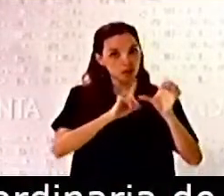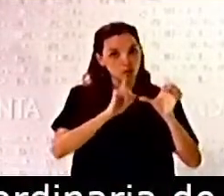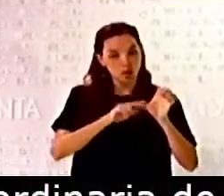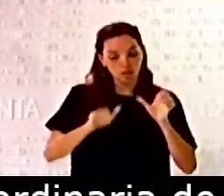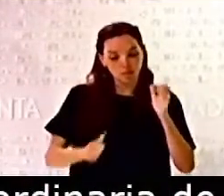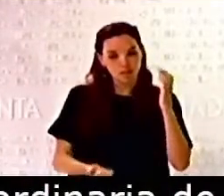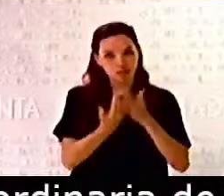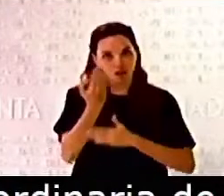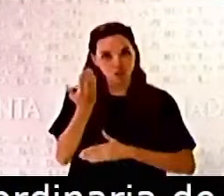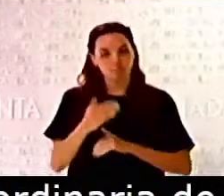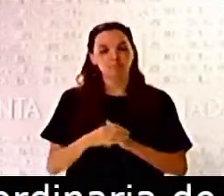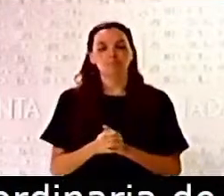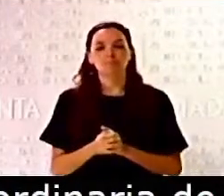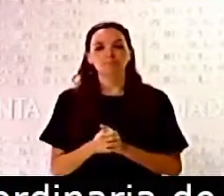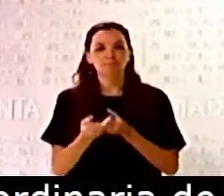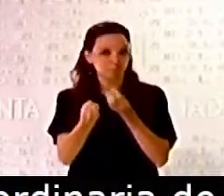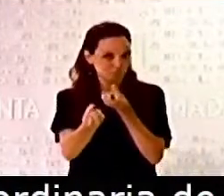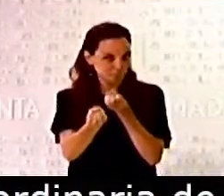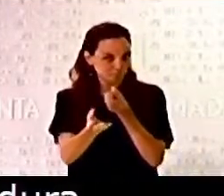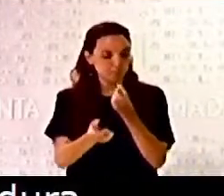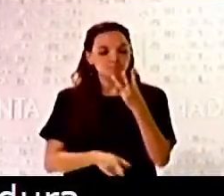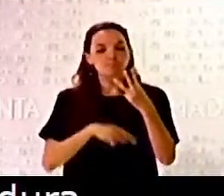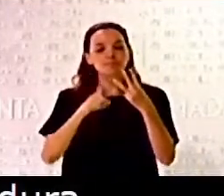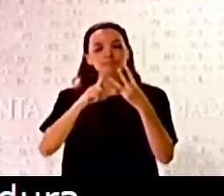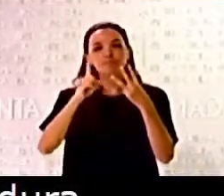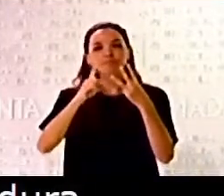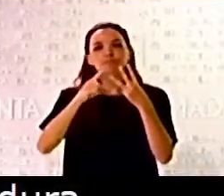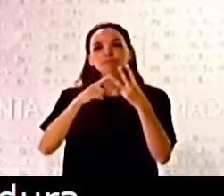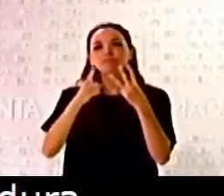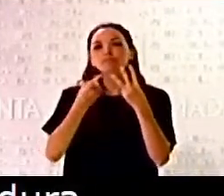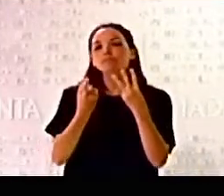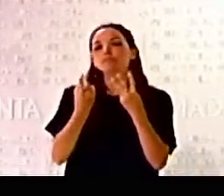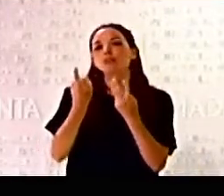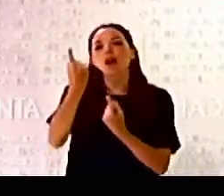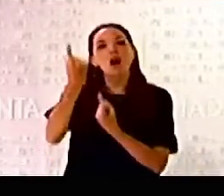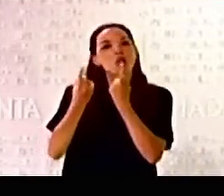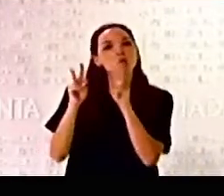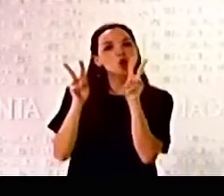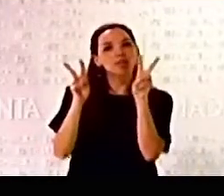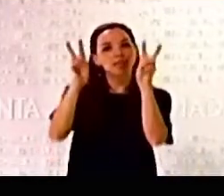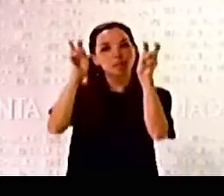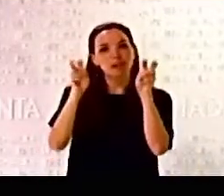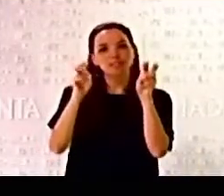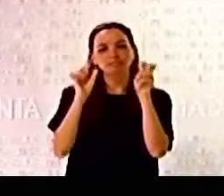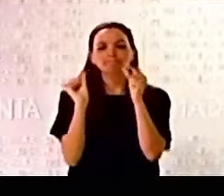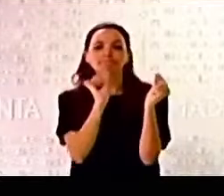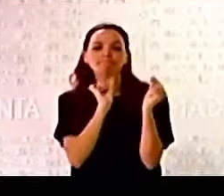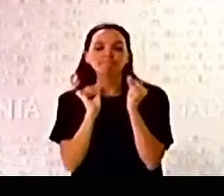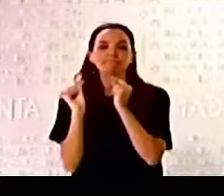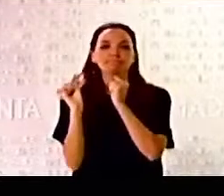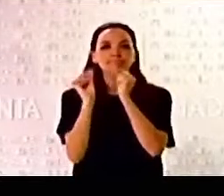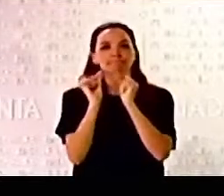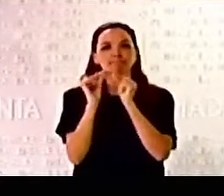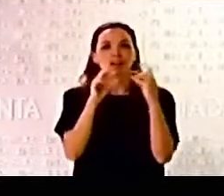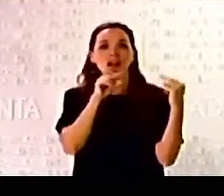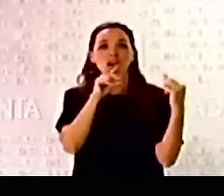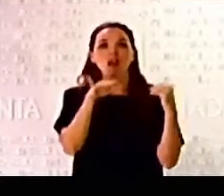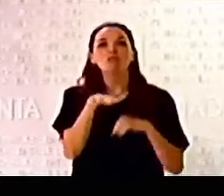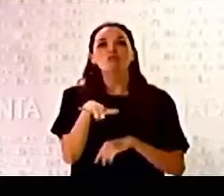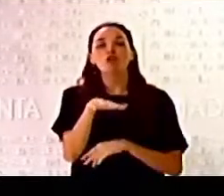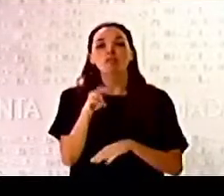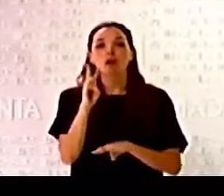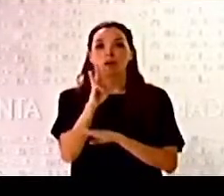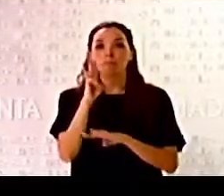esta mañana. Y, en tercer lugar, avanzarles algunos de los temas que se han debatido en el Pleno del